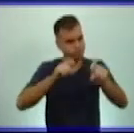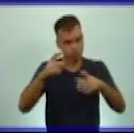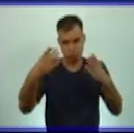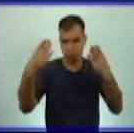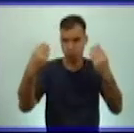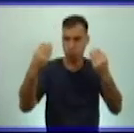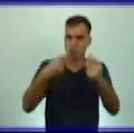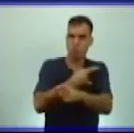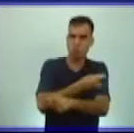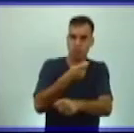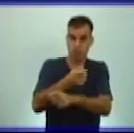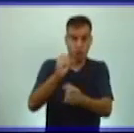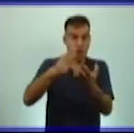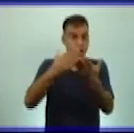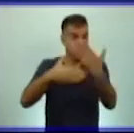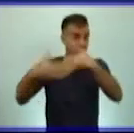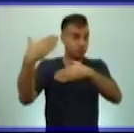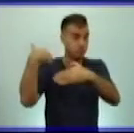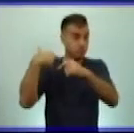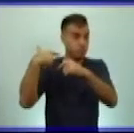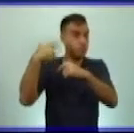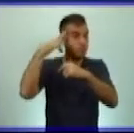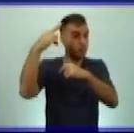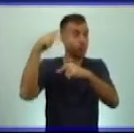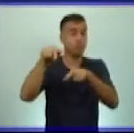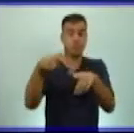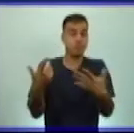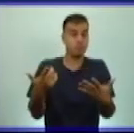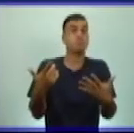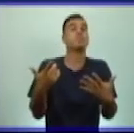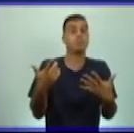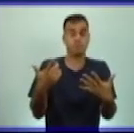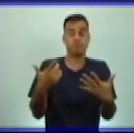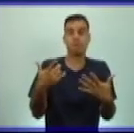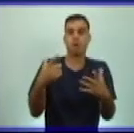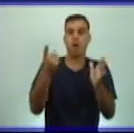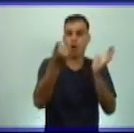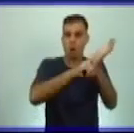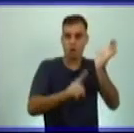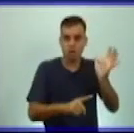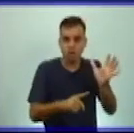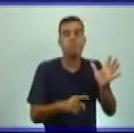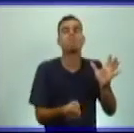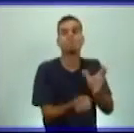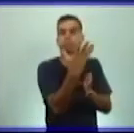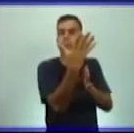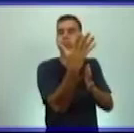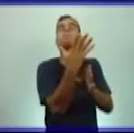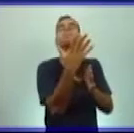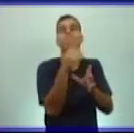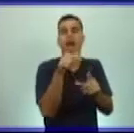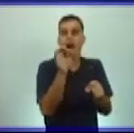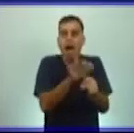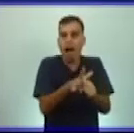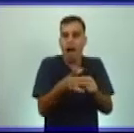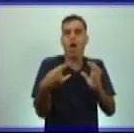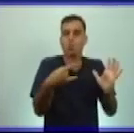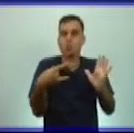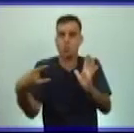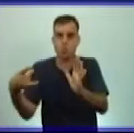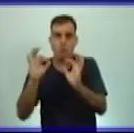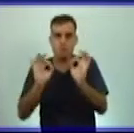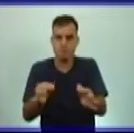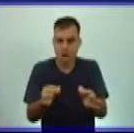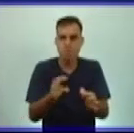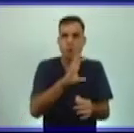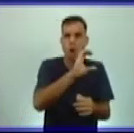que recordar que es la obtención de corriente a partir de un campo magnético que varía al transcurrir el tiempo.